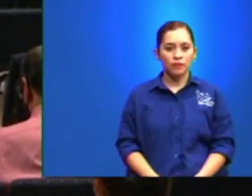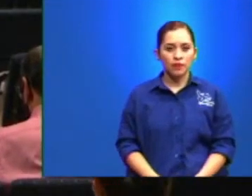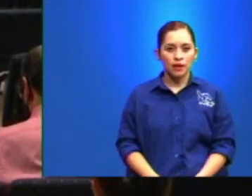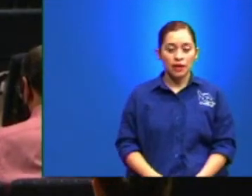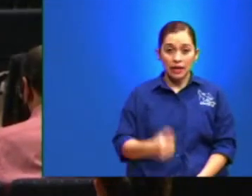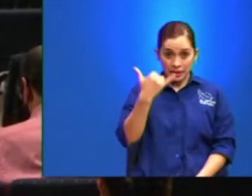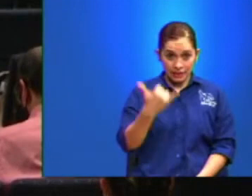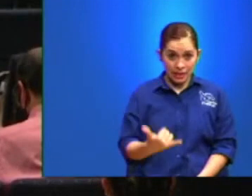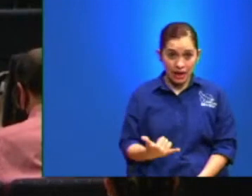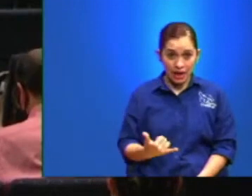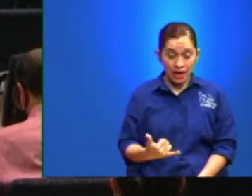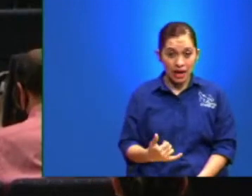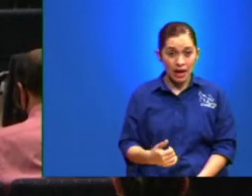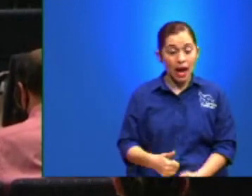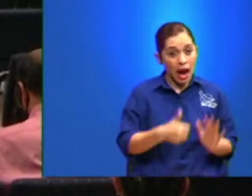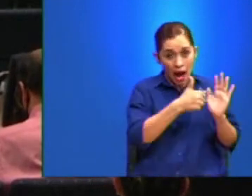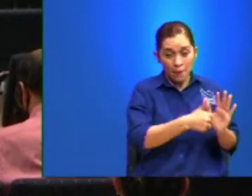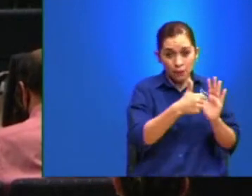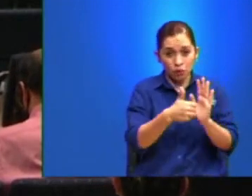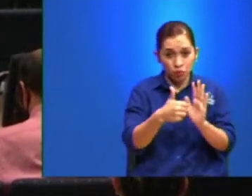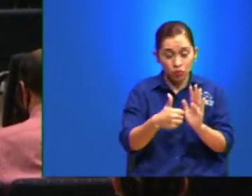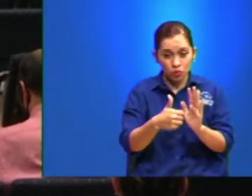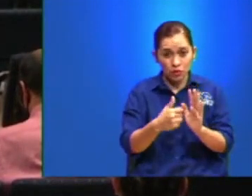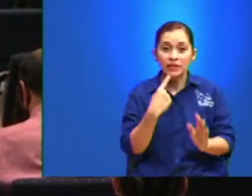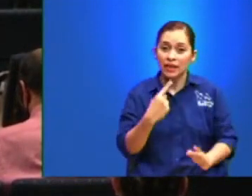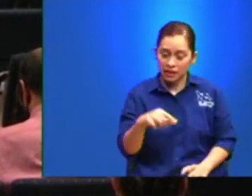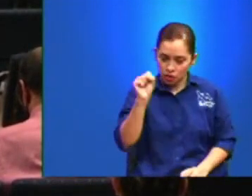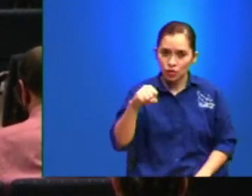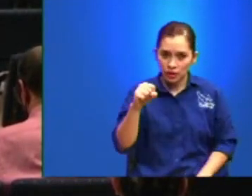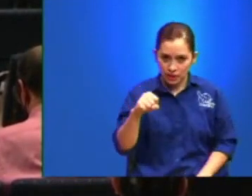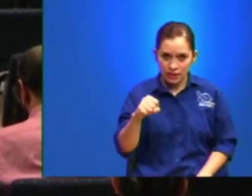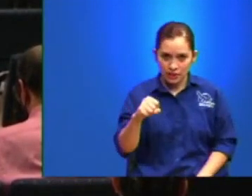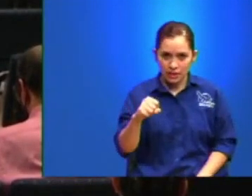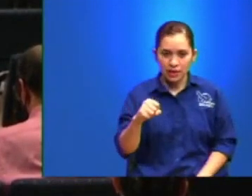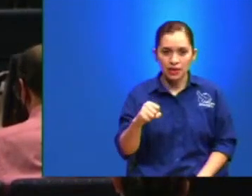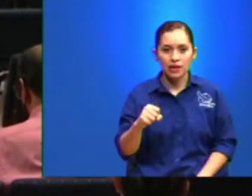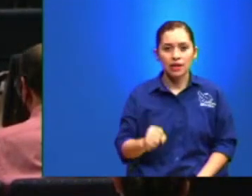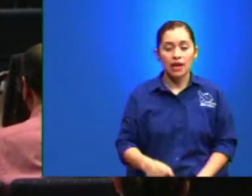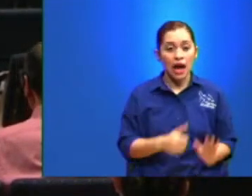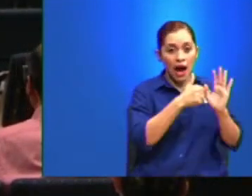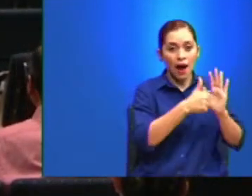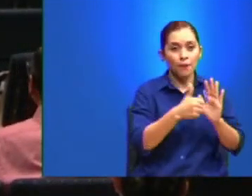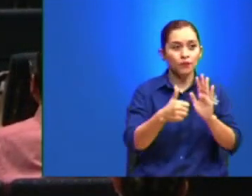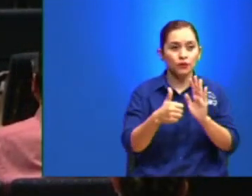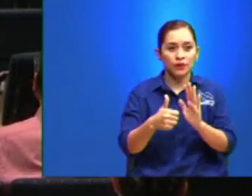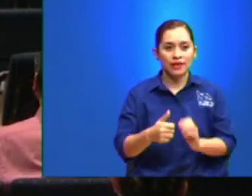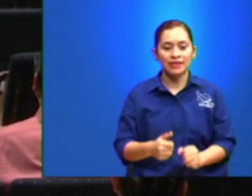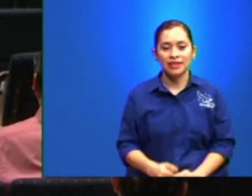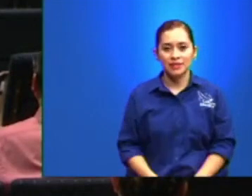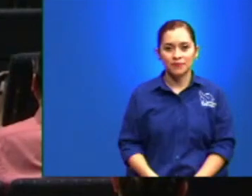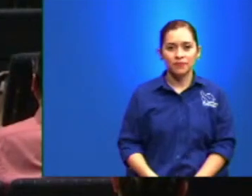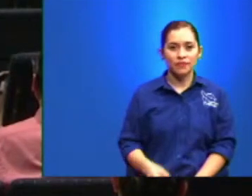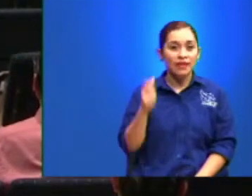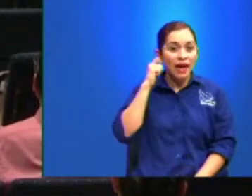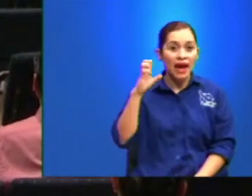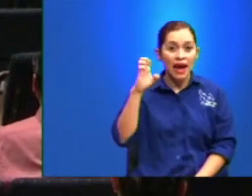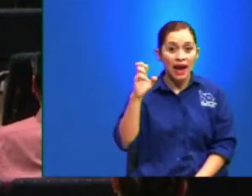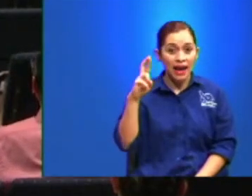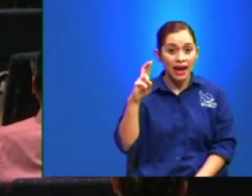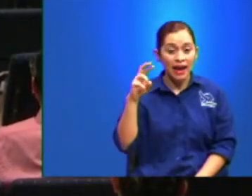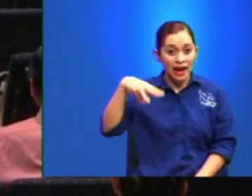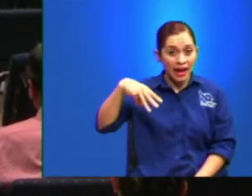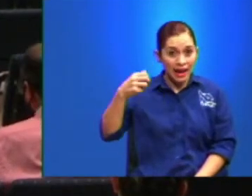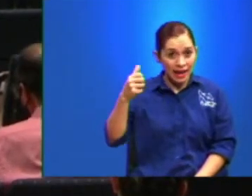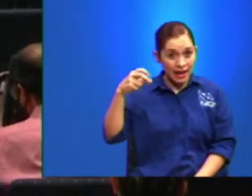comprado su pasaje para estar acá está el mano de germán ponce y el hermano juan castillo los dos apóstoles no costa